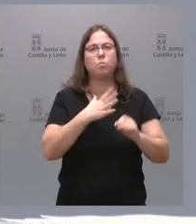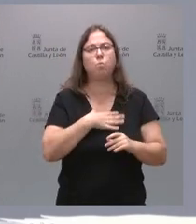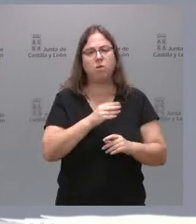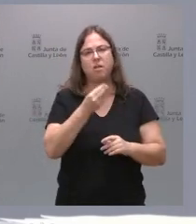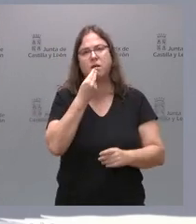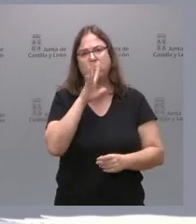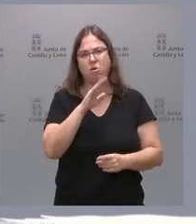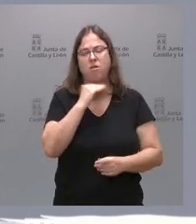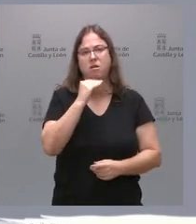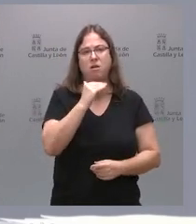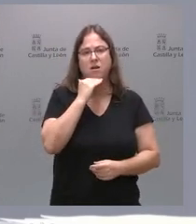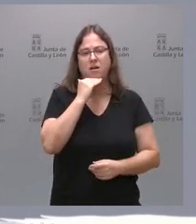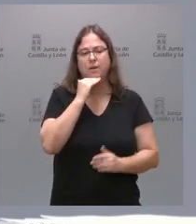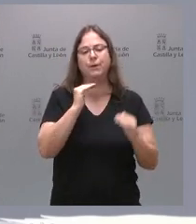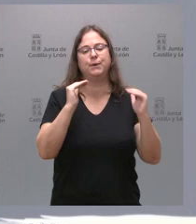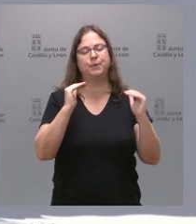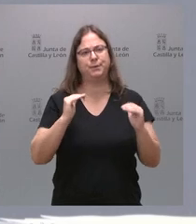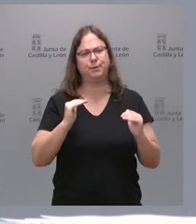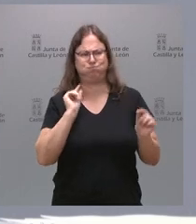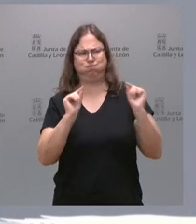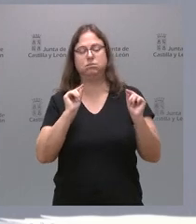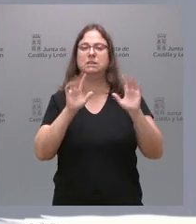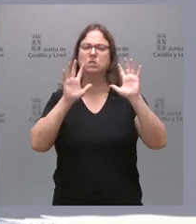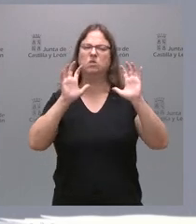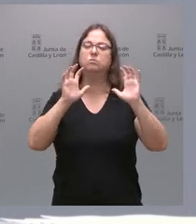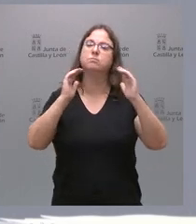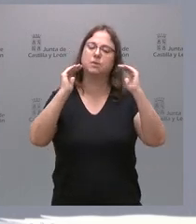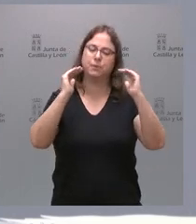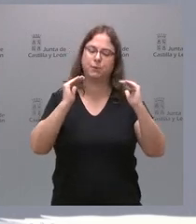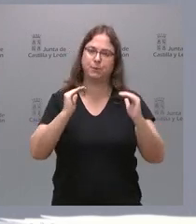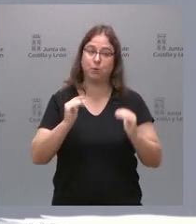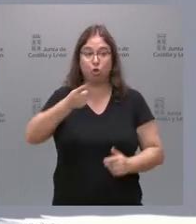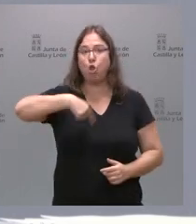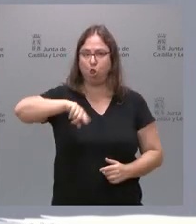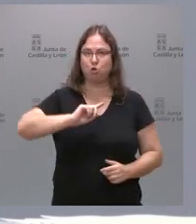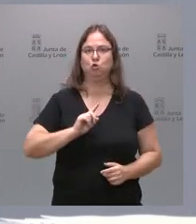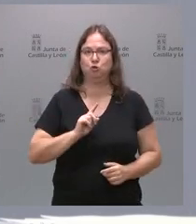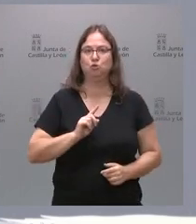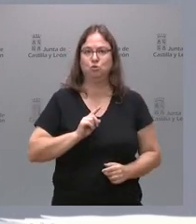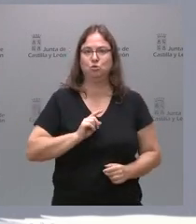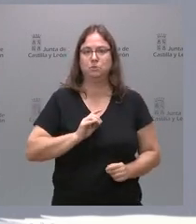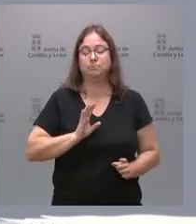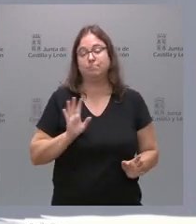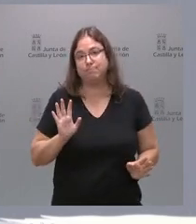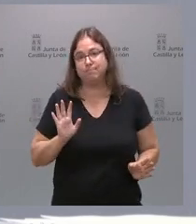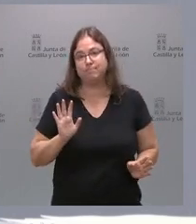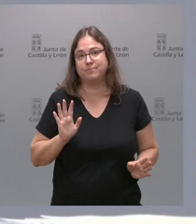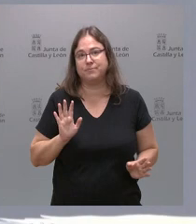sido necesario una buena medida poder rebajar el tono por parte de todos al menos desde